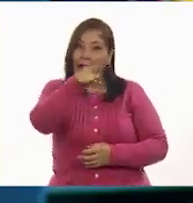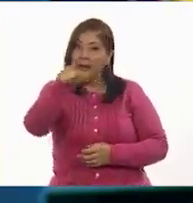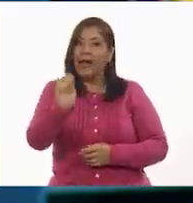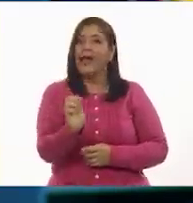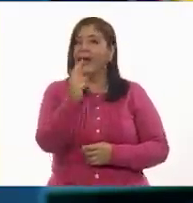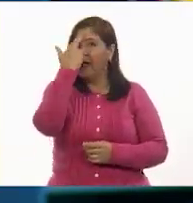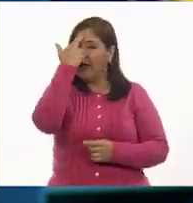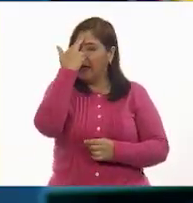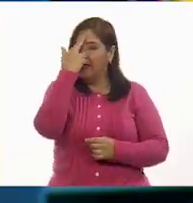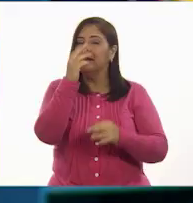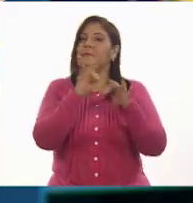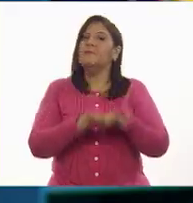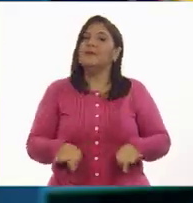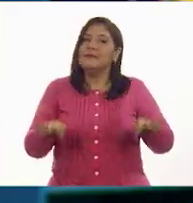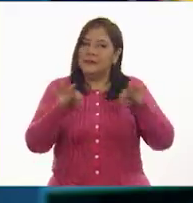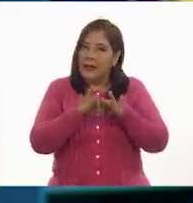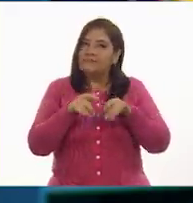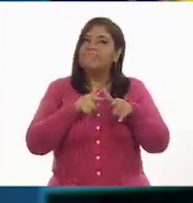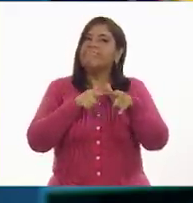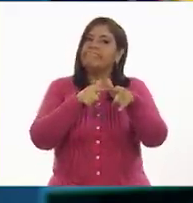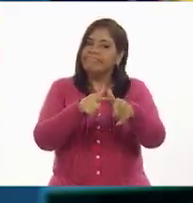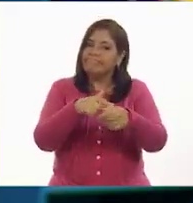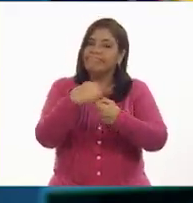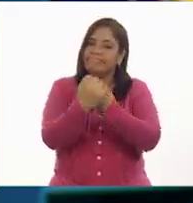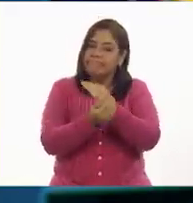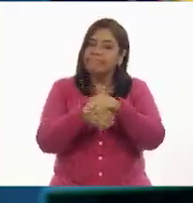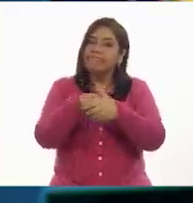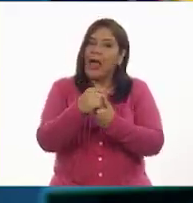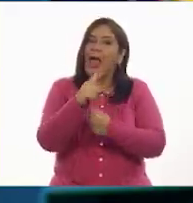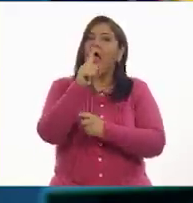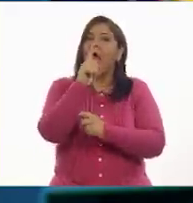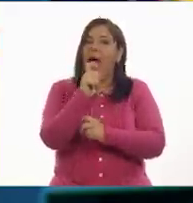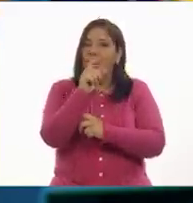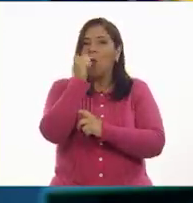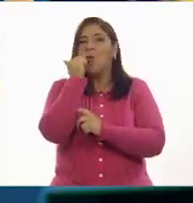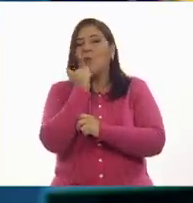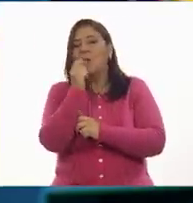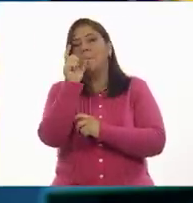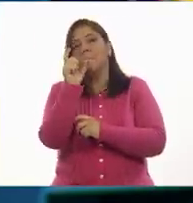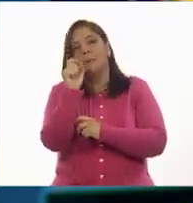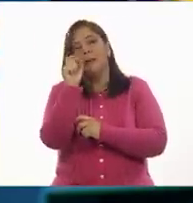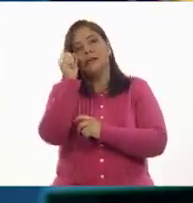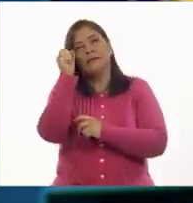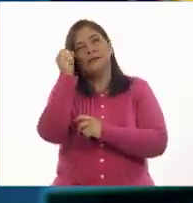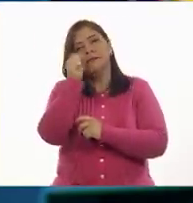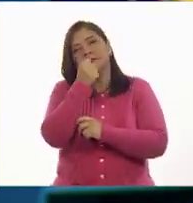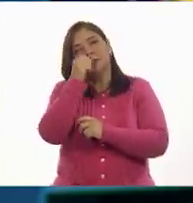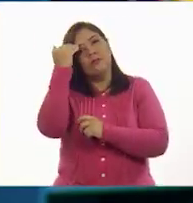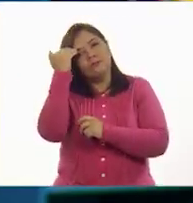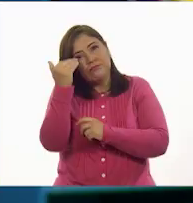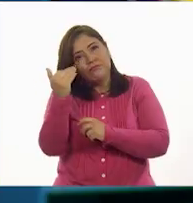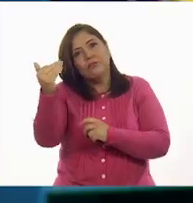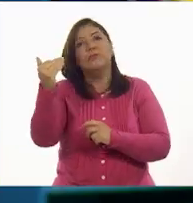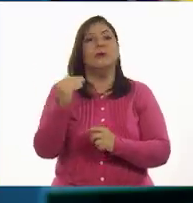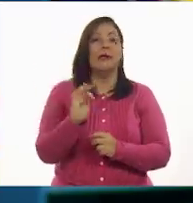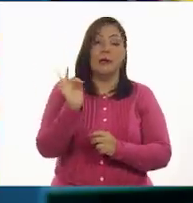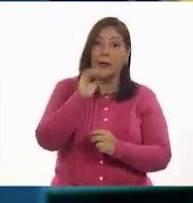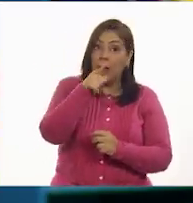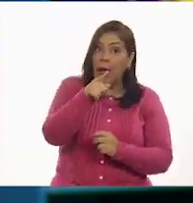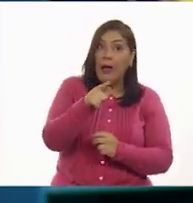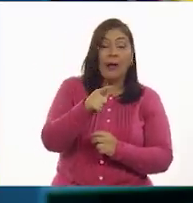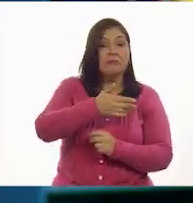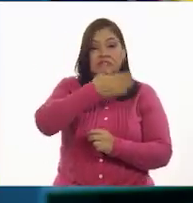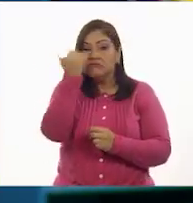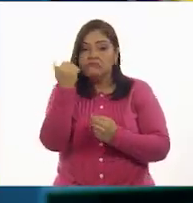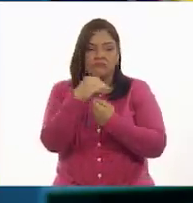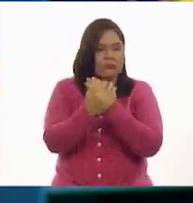Recuerda que es importante lavar muy bien tus manos con agua y con jabón durante 20 segundos. Si no